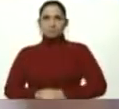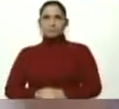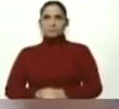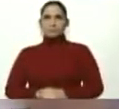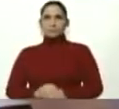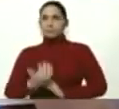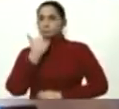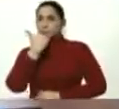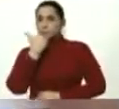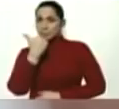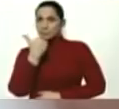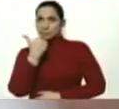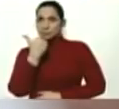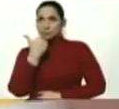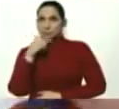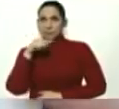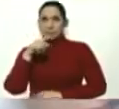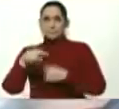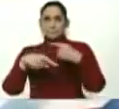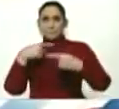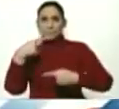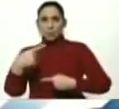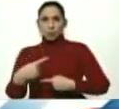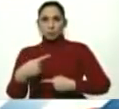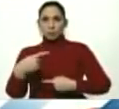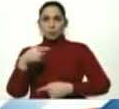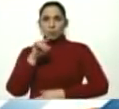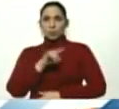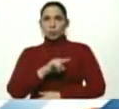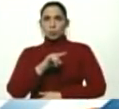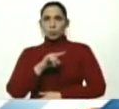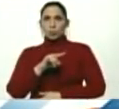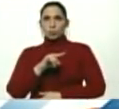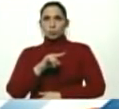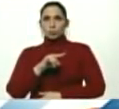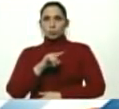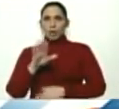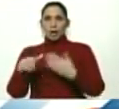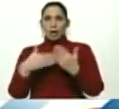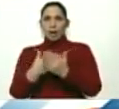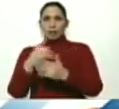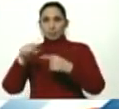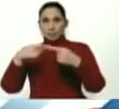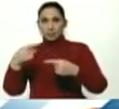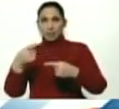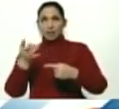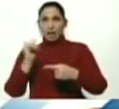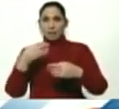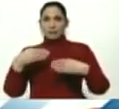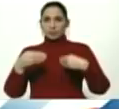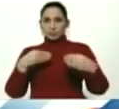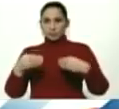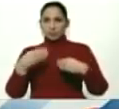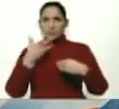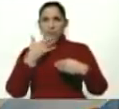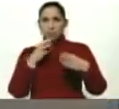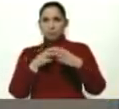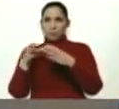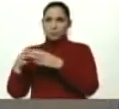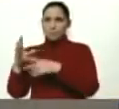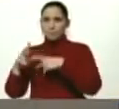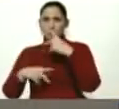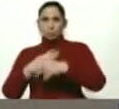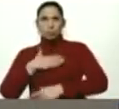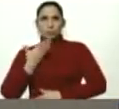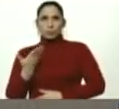Que a partir de este próximo día lunes, hasta mañana hay flexibilización, hasta mañana domingo, hasta mañana, si usted está entre los sectores productivos que